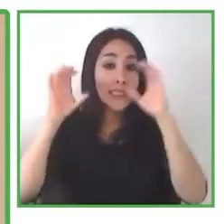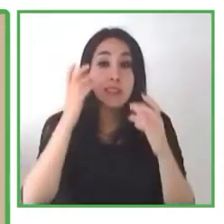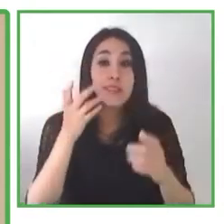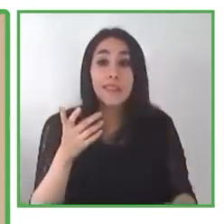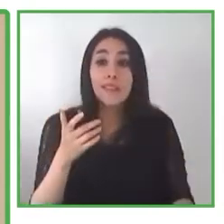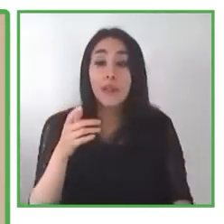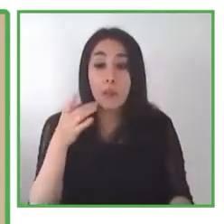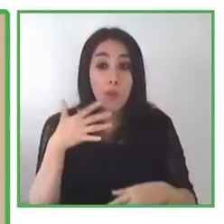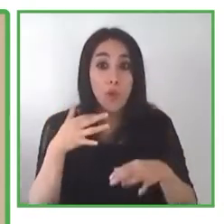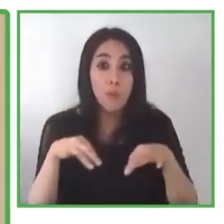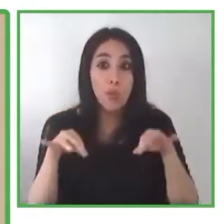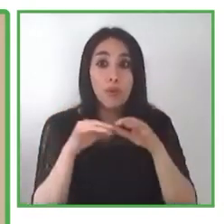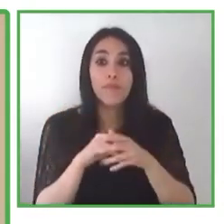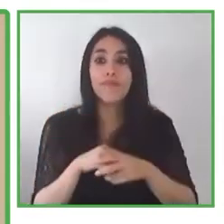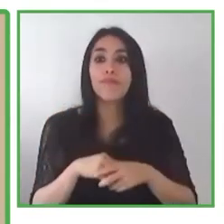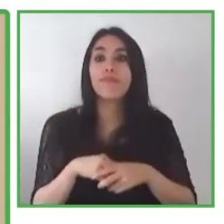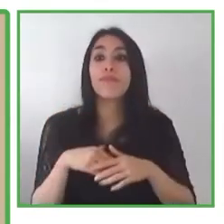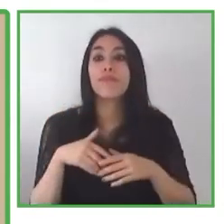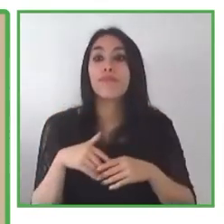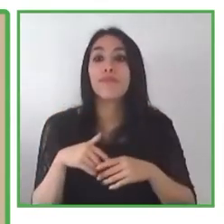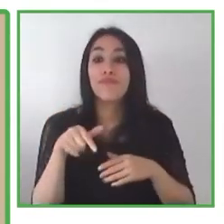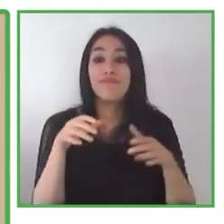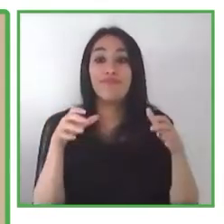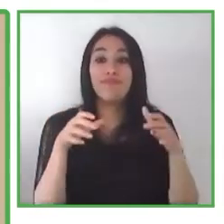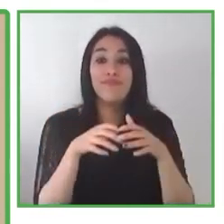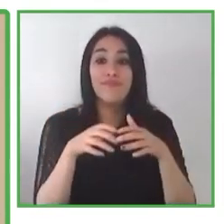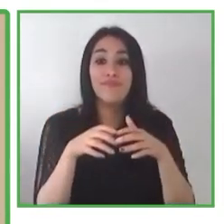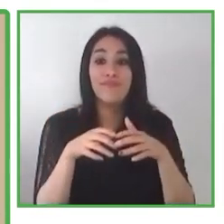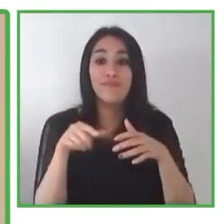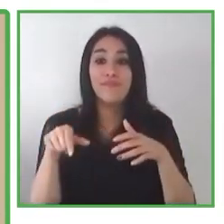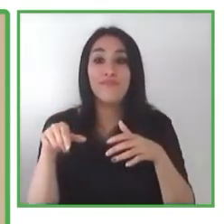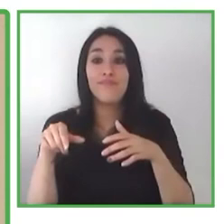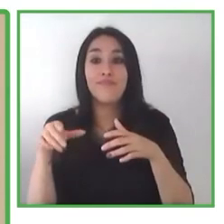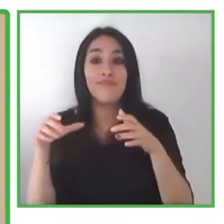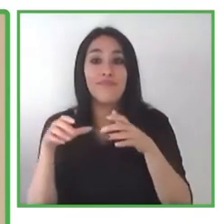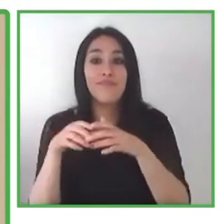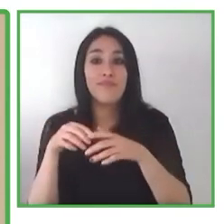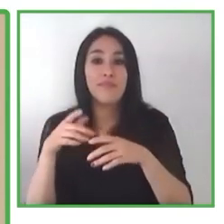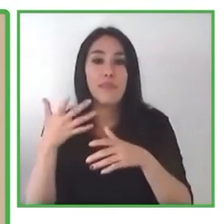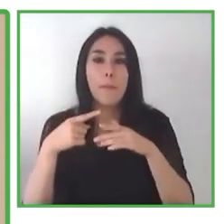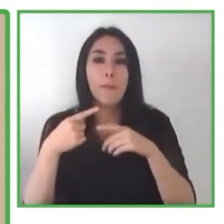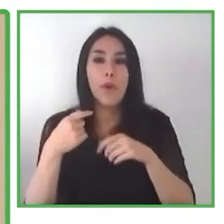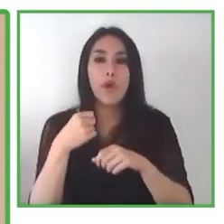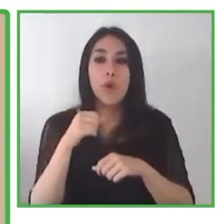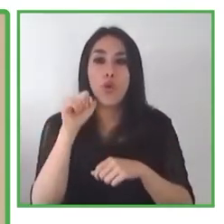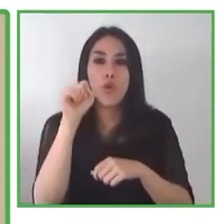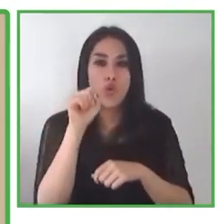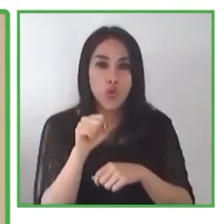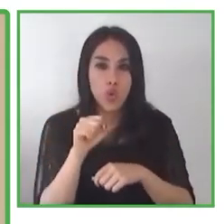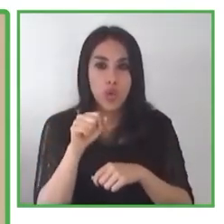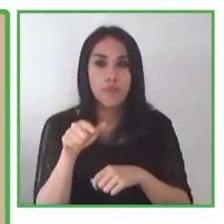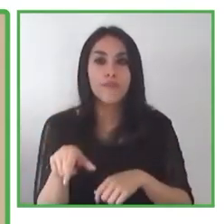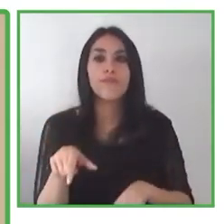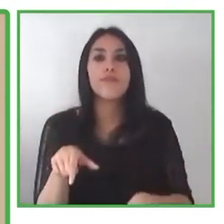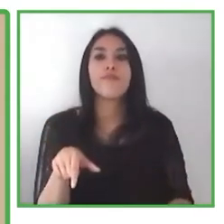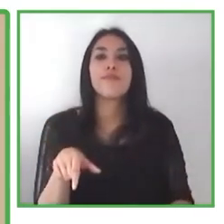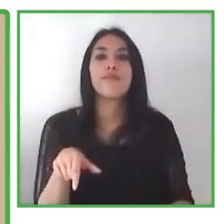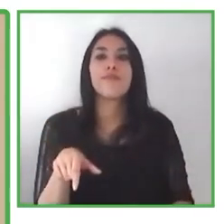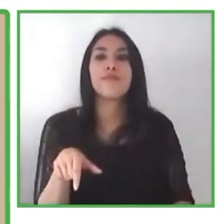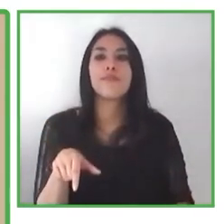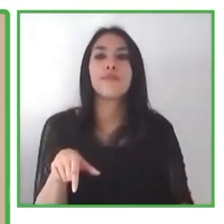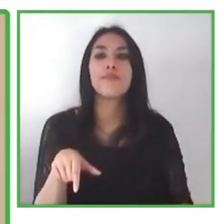Considerando que el turismo es un pilar muy importante para aquellas pequeñas islas, incluyendo algunas de ellas en América Latina, el Camino de